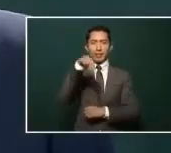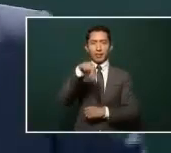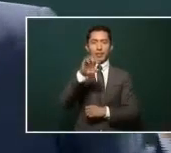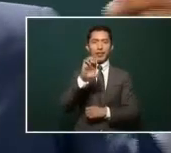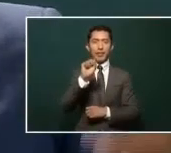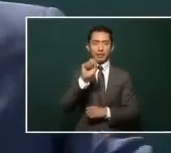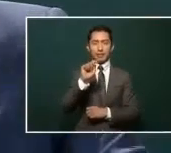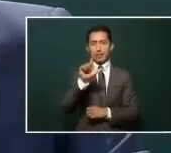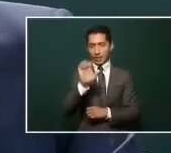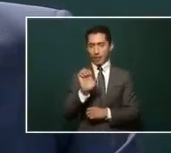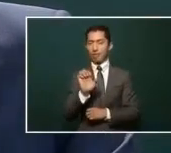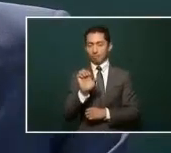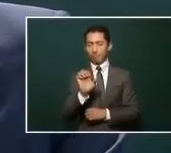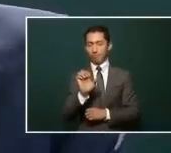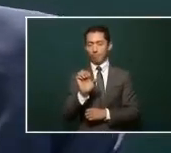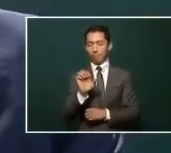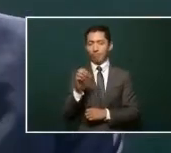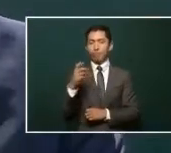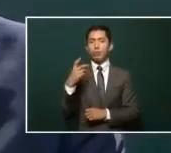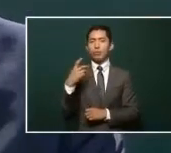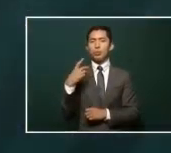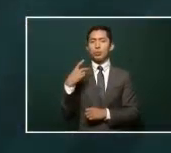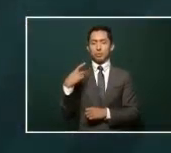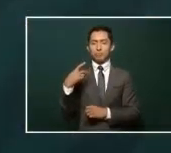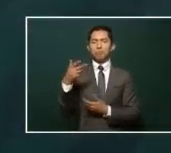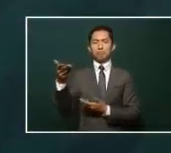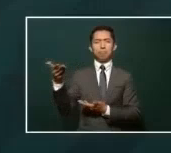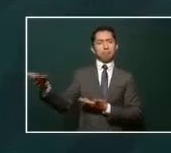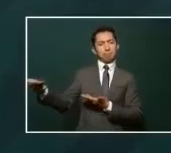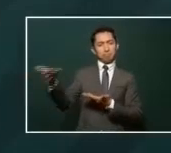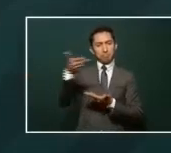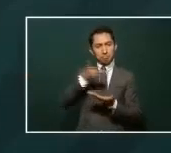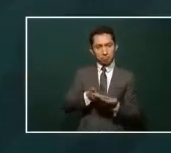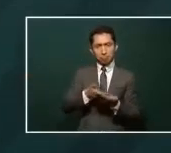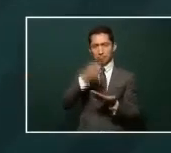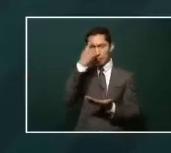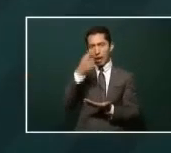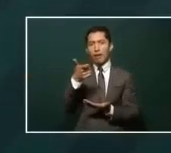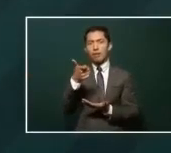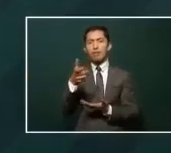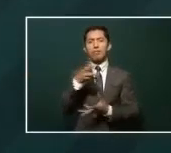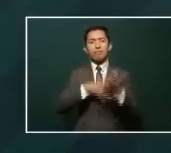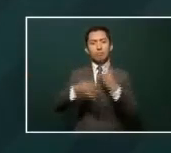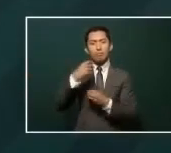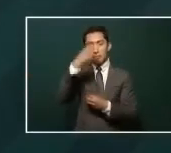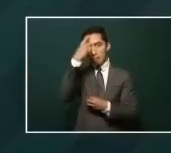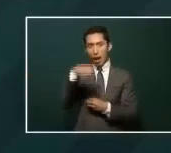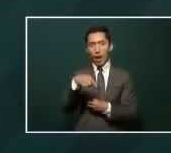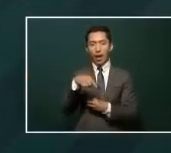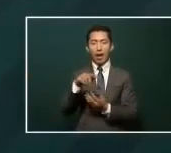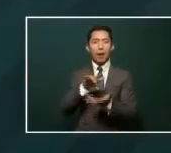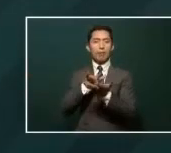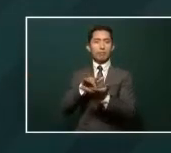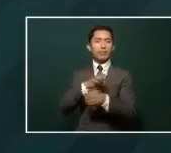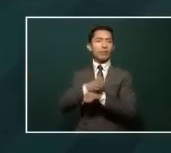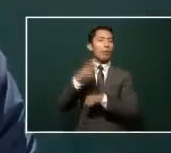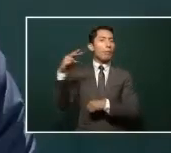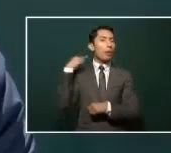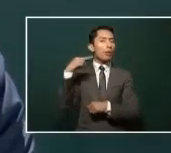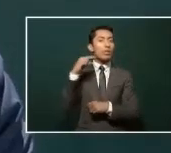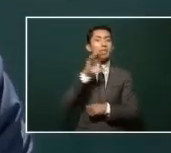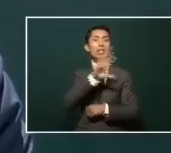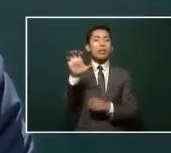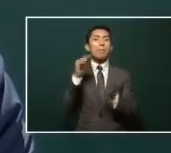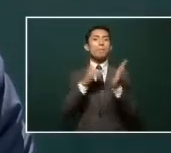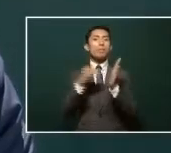ah ofrecieron una inversión que se vaya a carbón de la cruz 500 millones